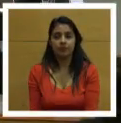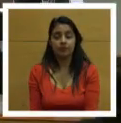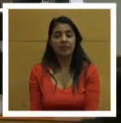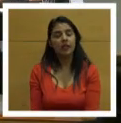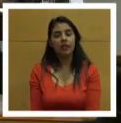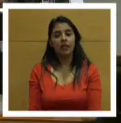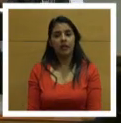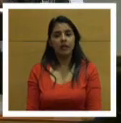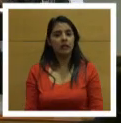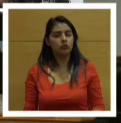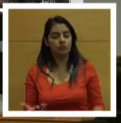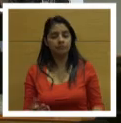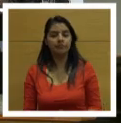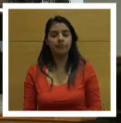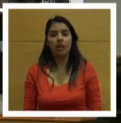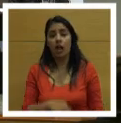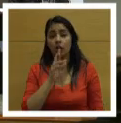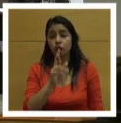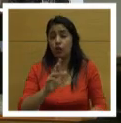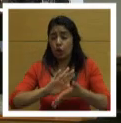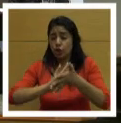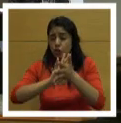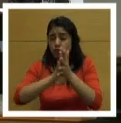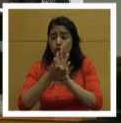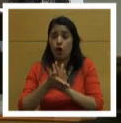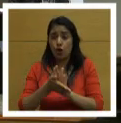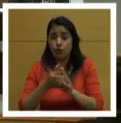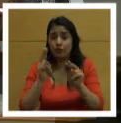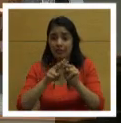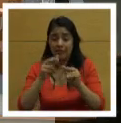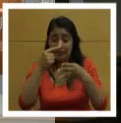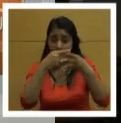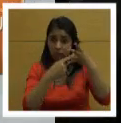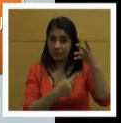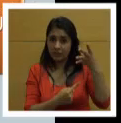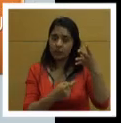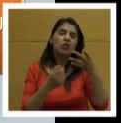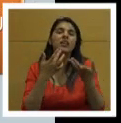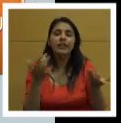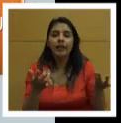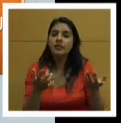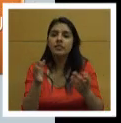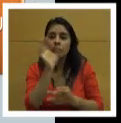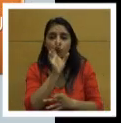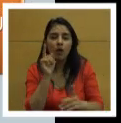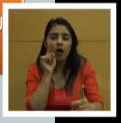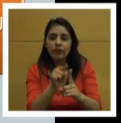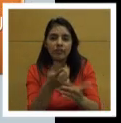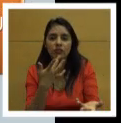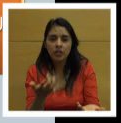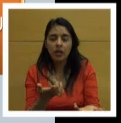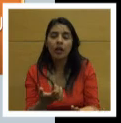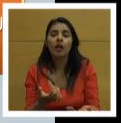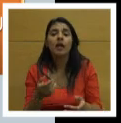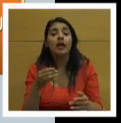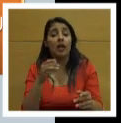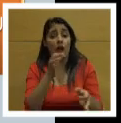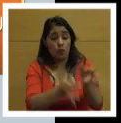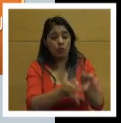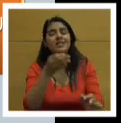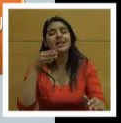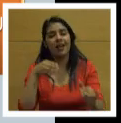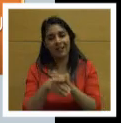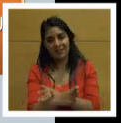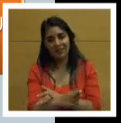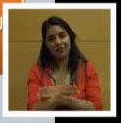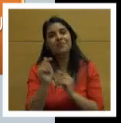¿En qué, al final el resultado de todo esto, de esta aplicación de estos criterios, es el acceso a la justicia, que eso es lo que nos hemos convocado en el